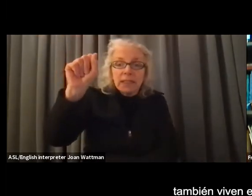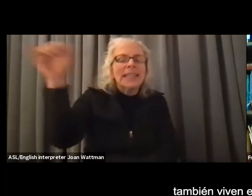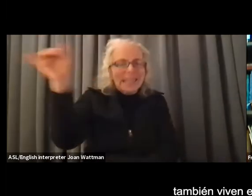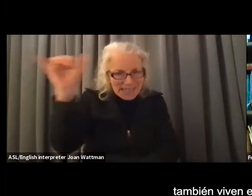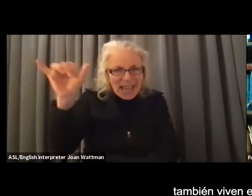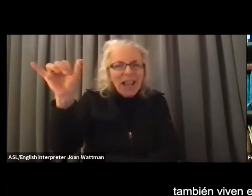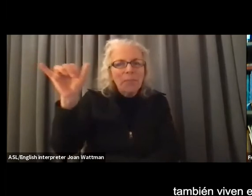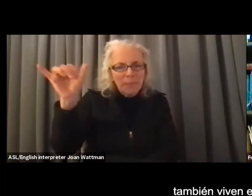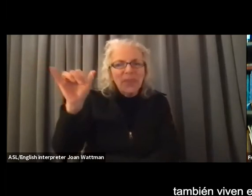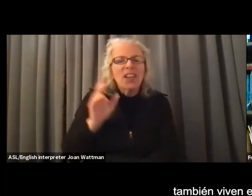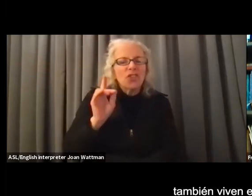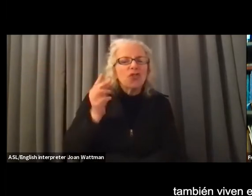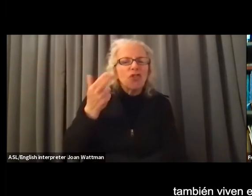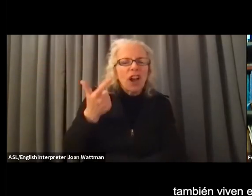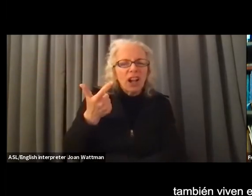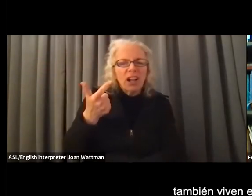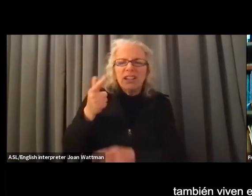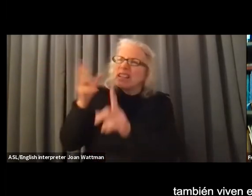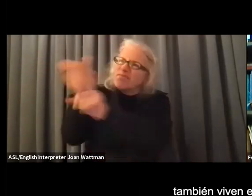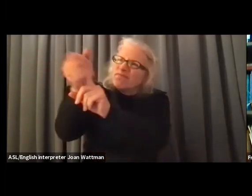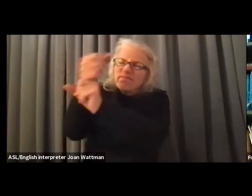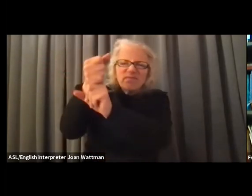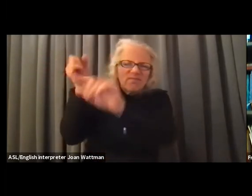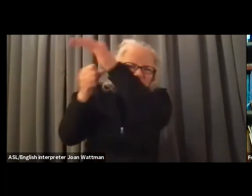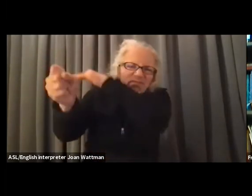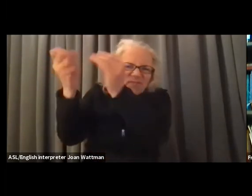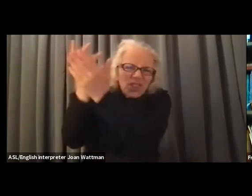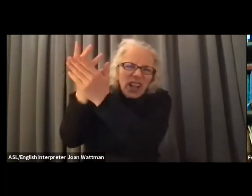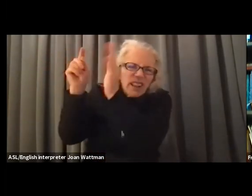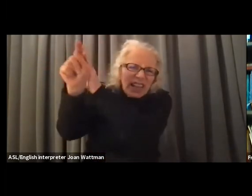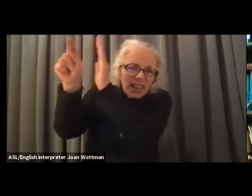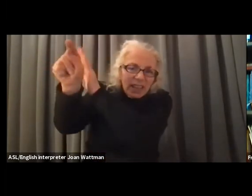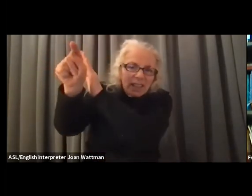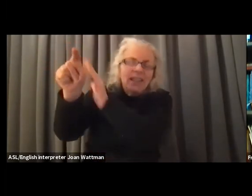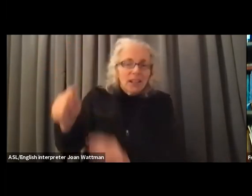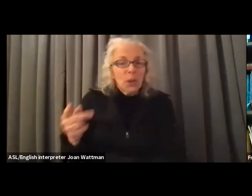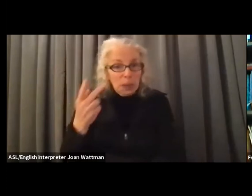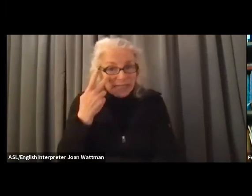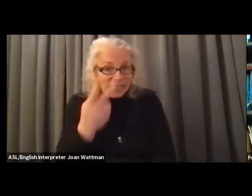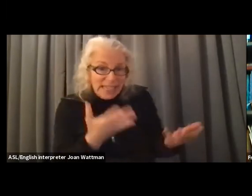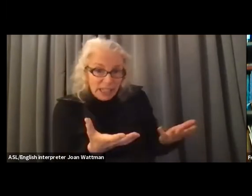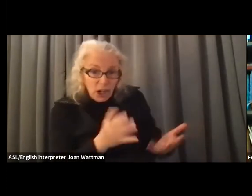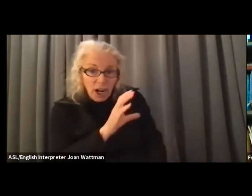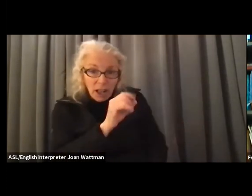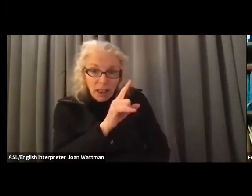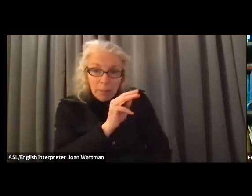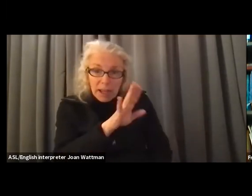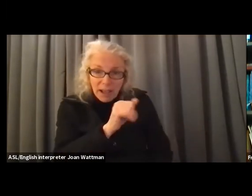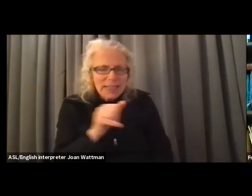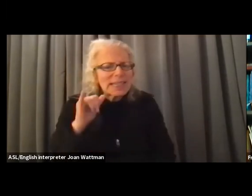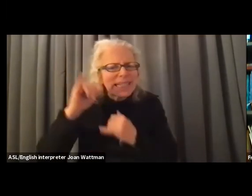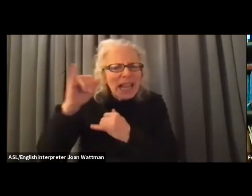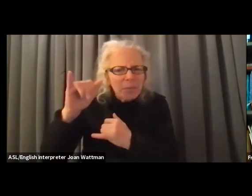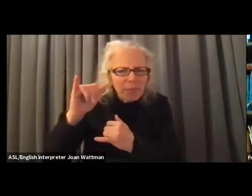y el genocidio de esa política. Una política que es transnacional y que nos atraviesa y que nos golpea a los